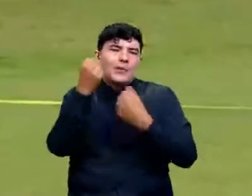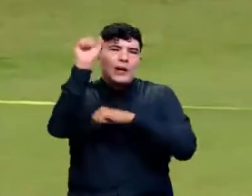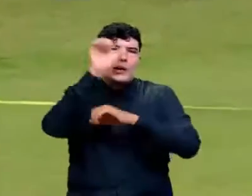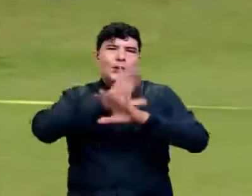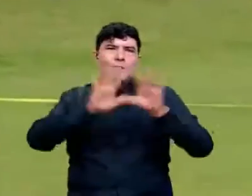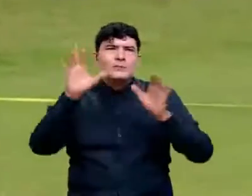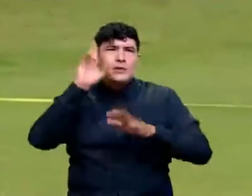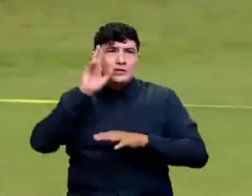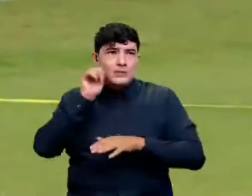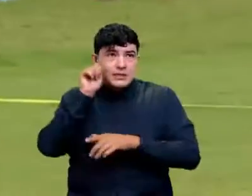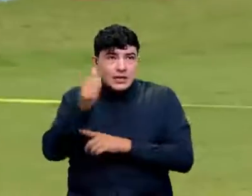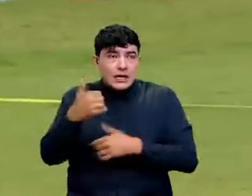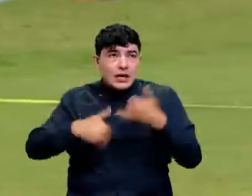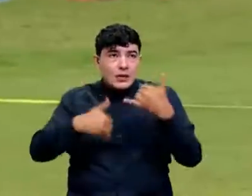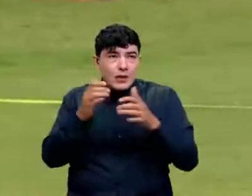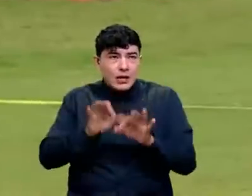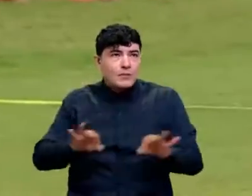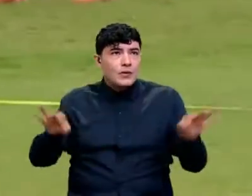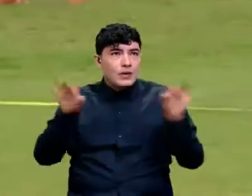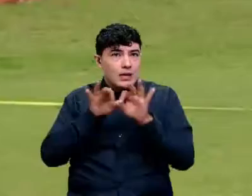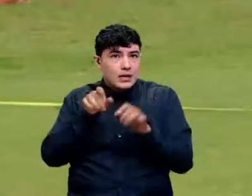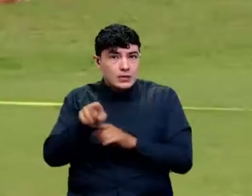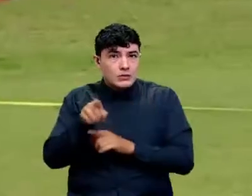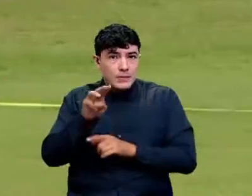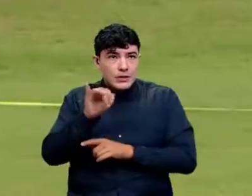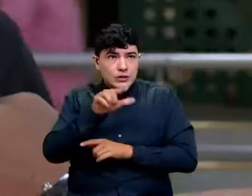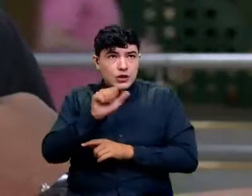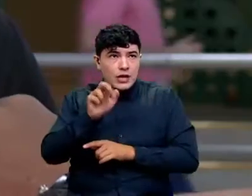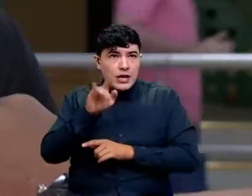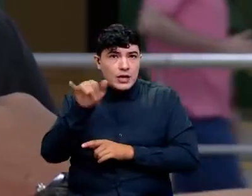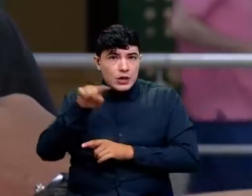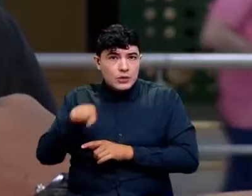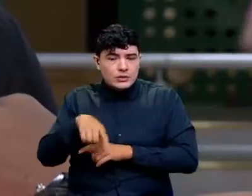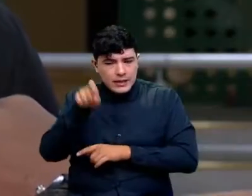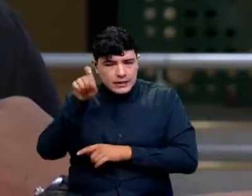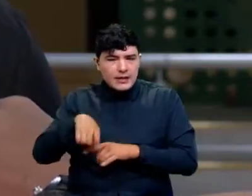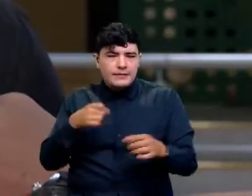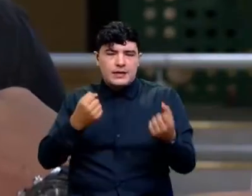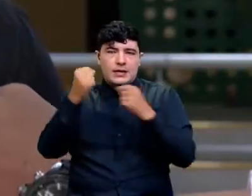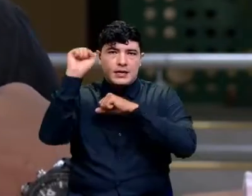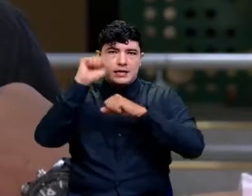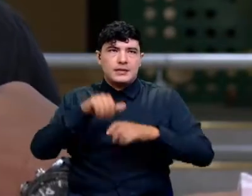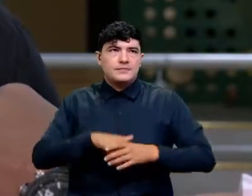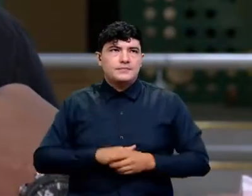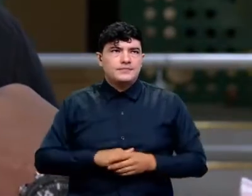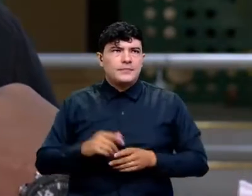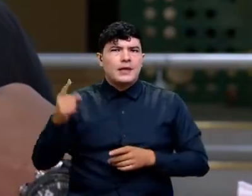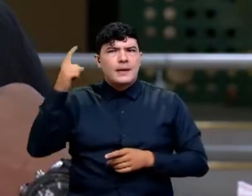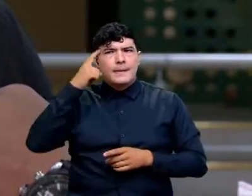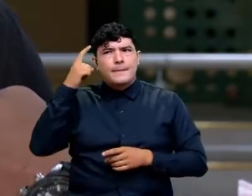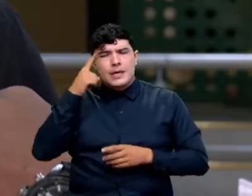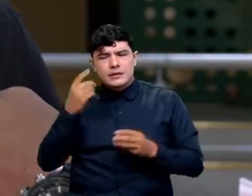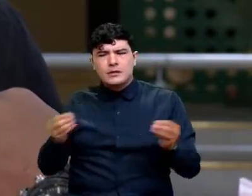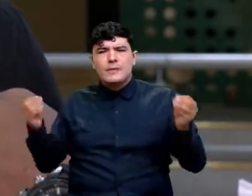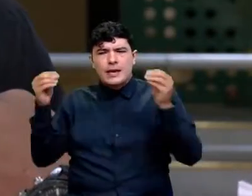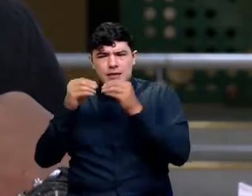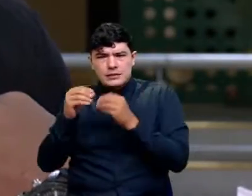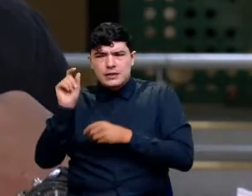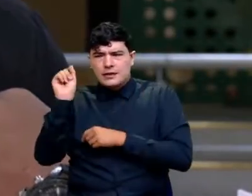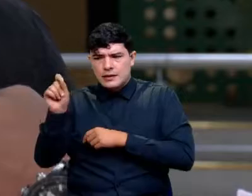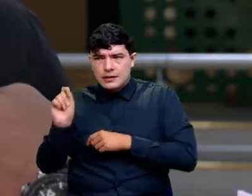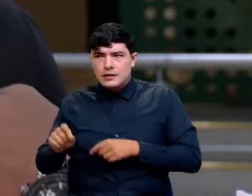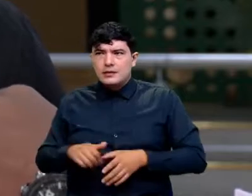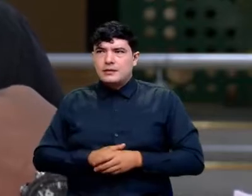eso el juego de mañana ante el también eliminado millonario se deberá ganar pensábamos tener más puntos que nuestra localidad